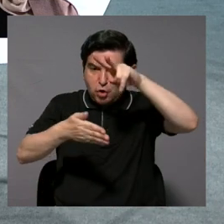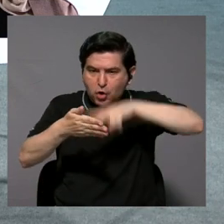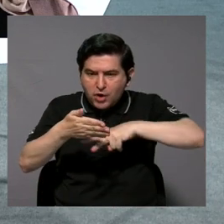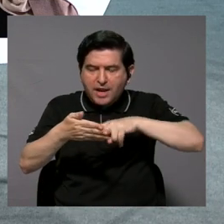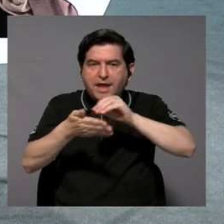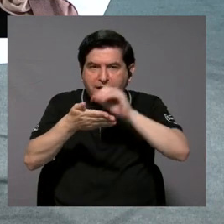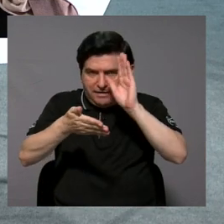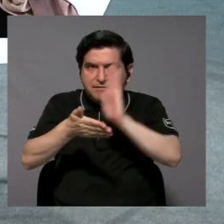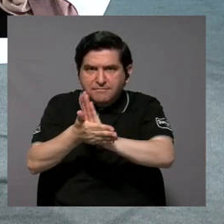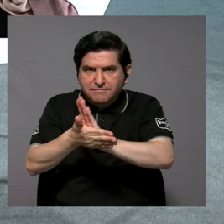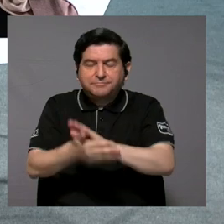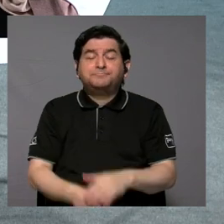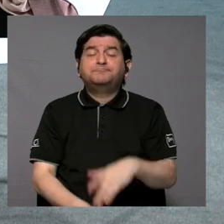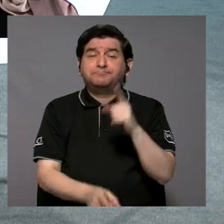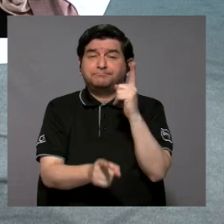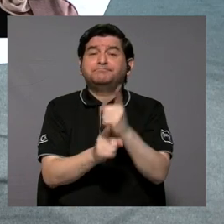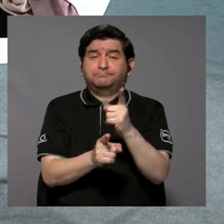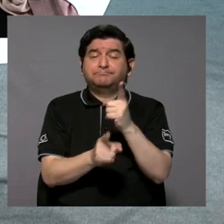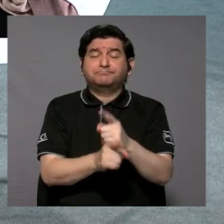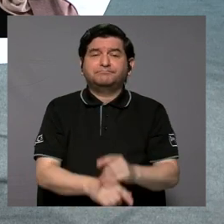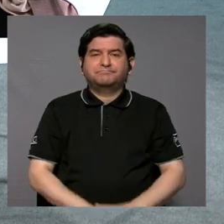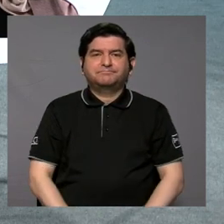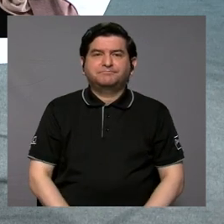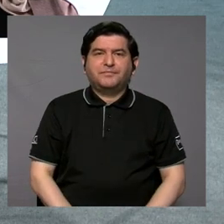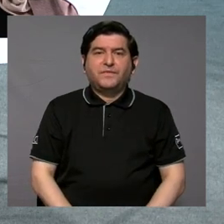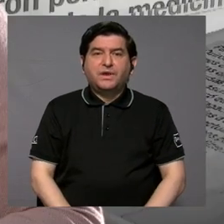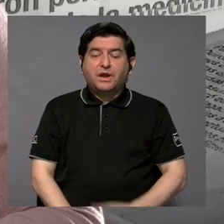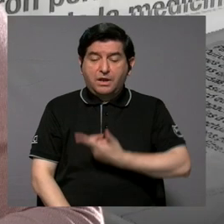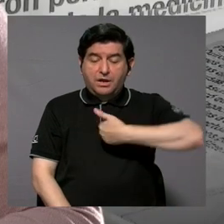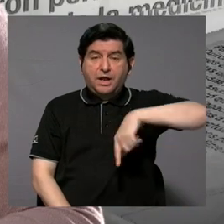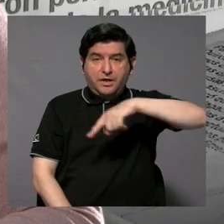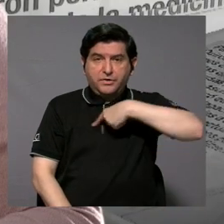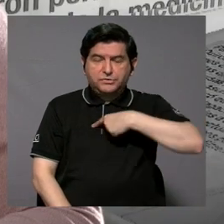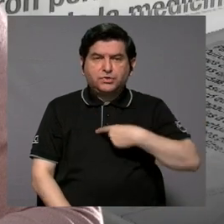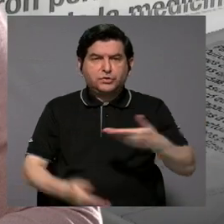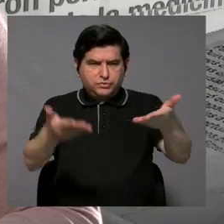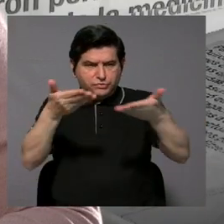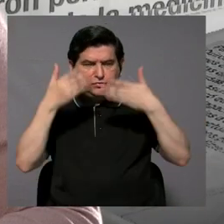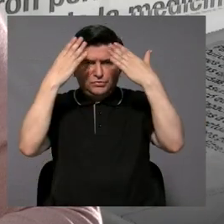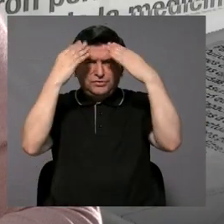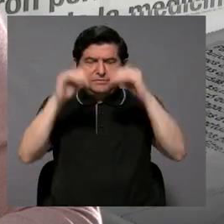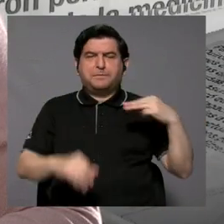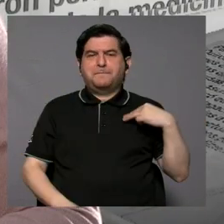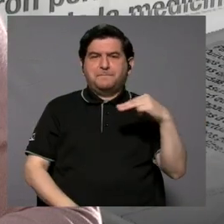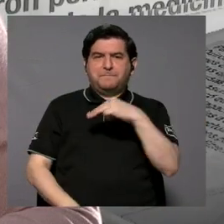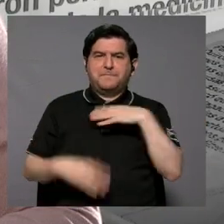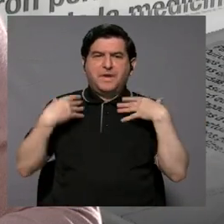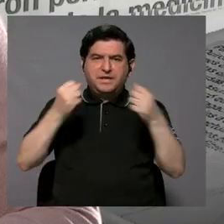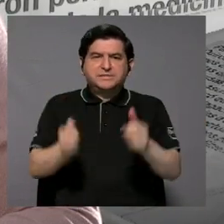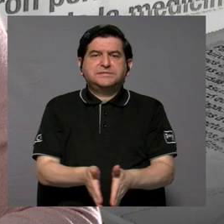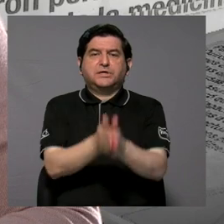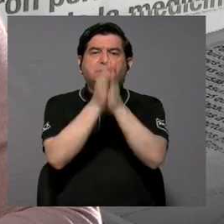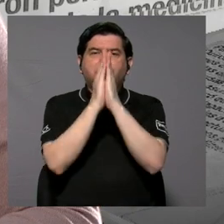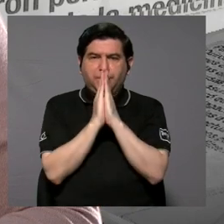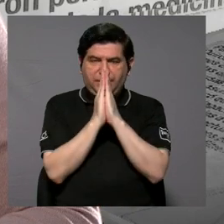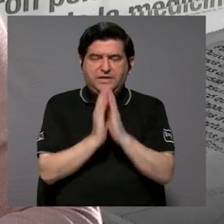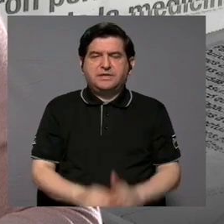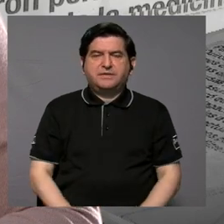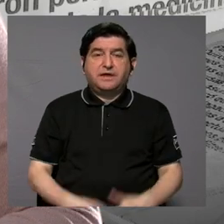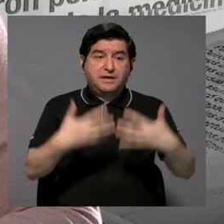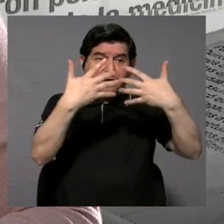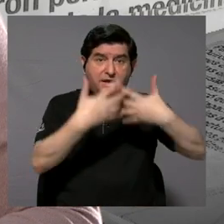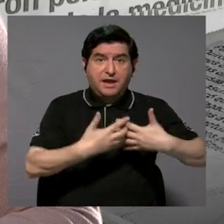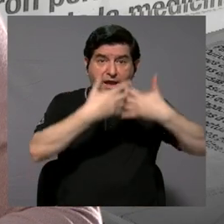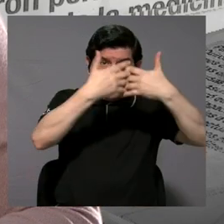las etiquetas. Correcto. Sí, realmente recibimos información de que el Ministerio de Salud está solicitando a